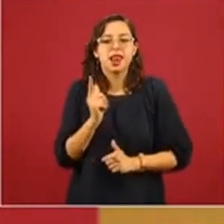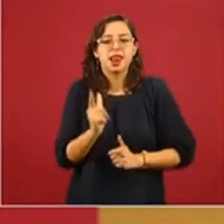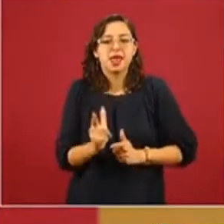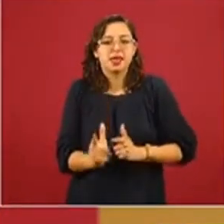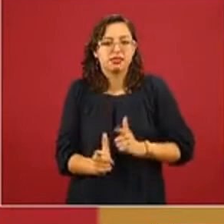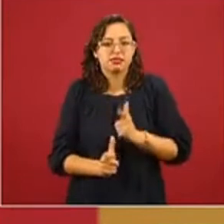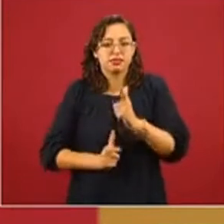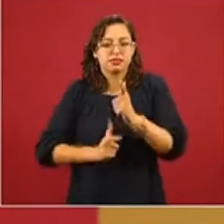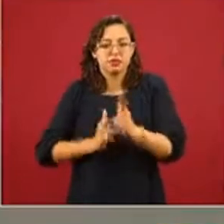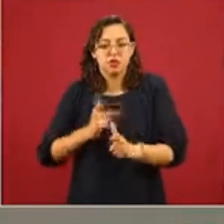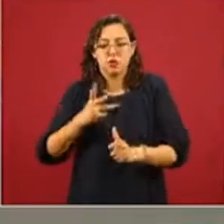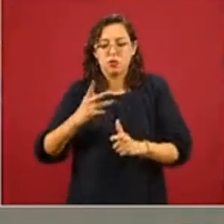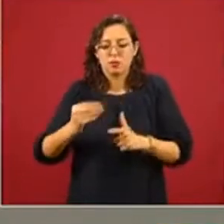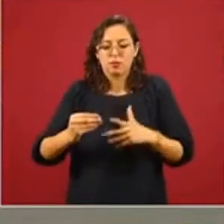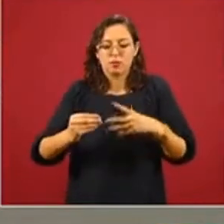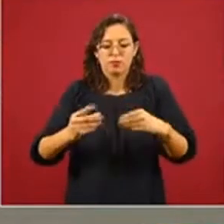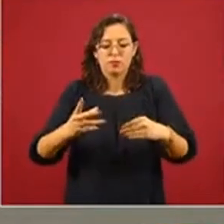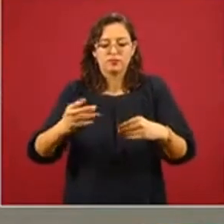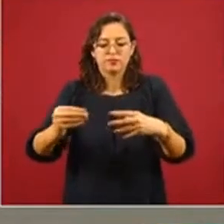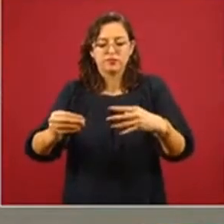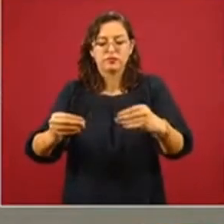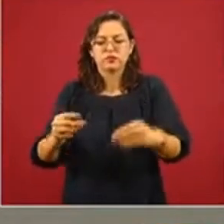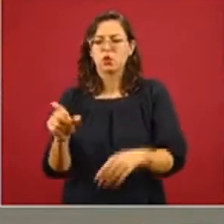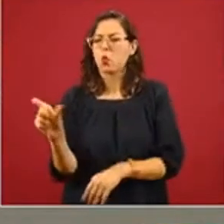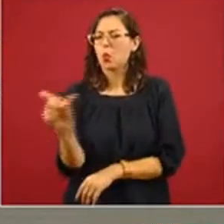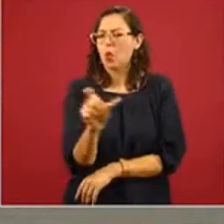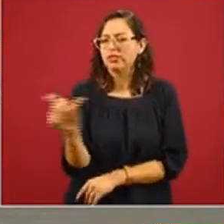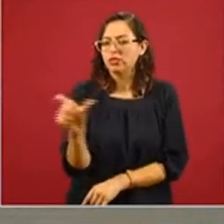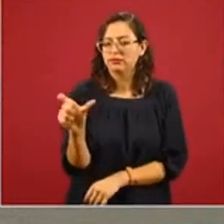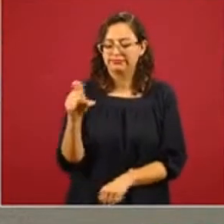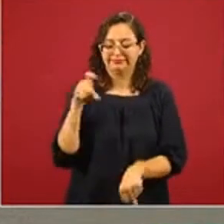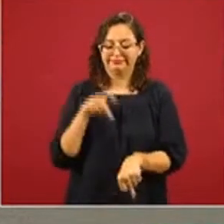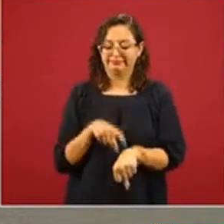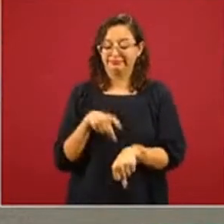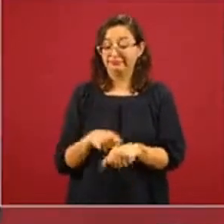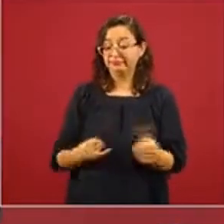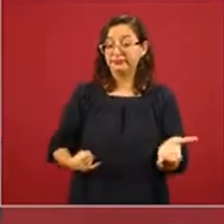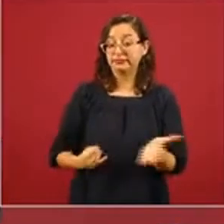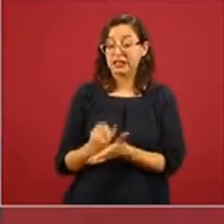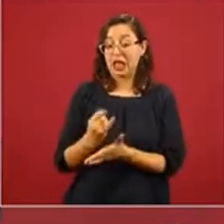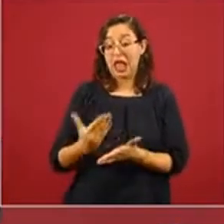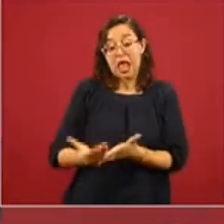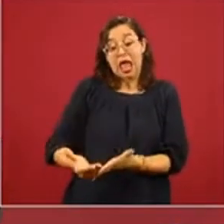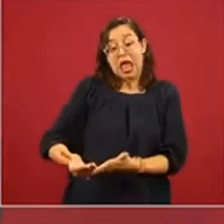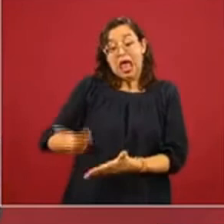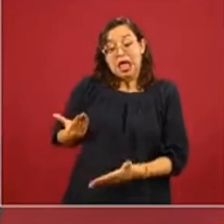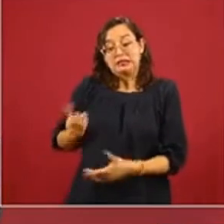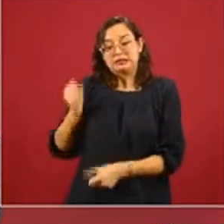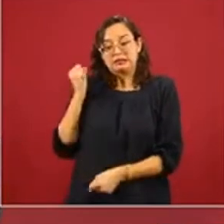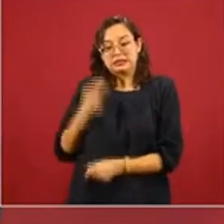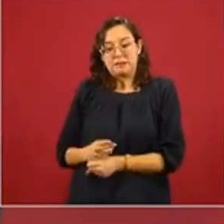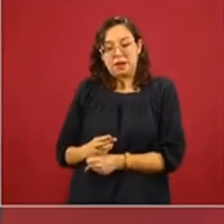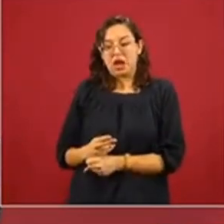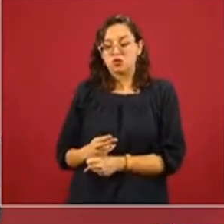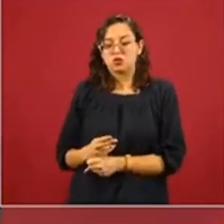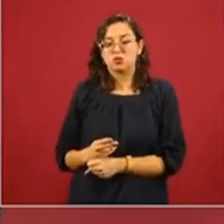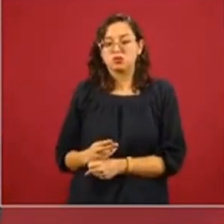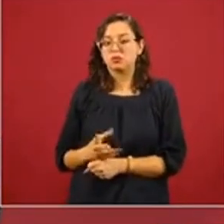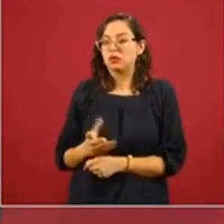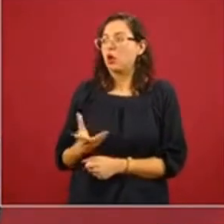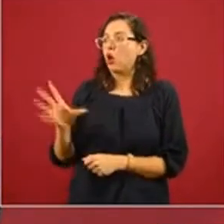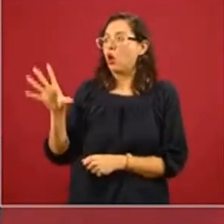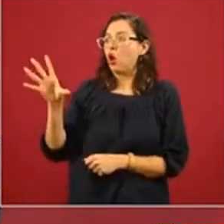hacerlo? Hay que hacerlo en el momento más oportuno. Si se hace tempranamente, antes de que lleguen